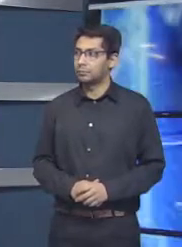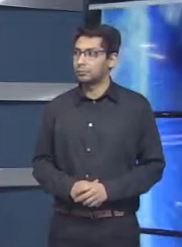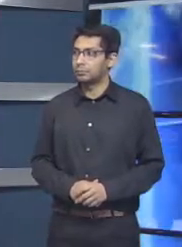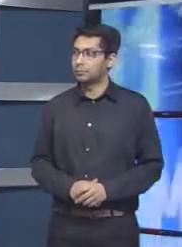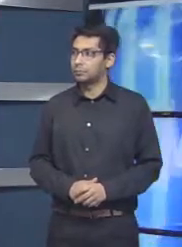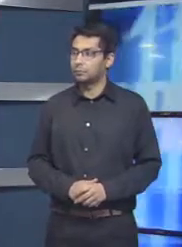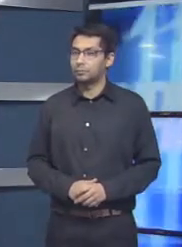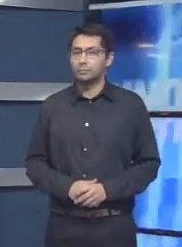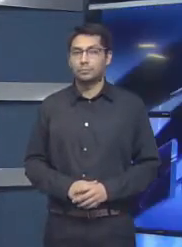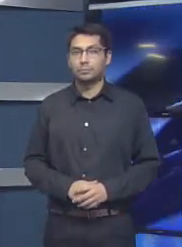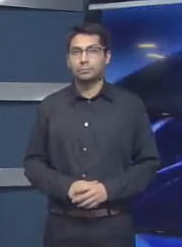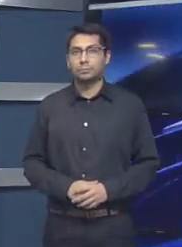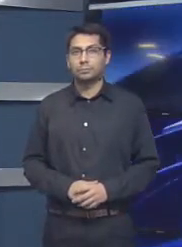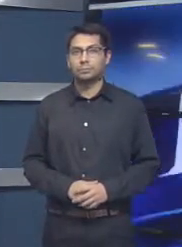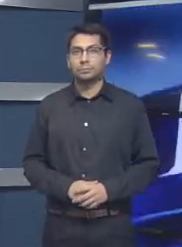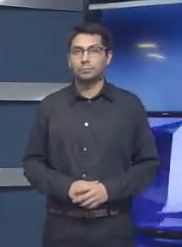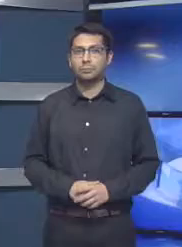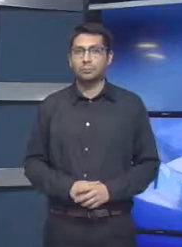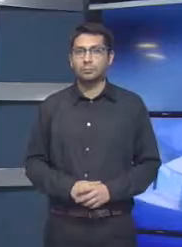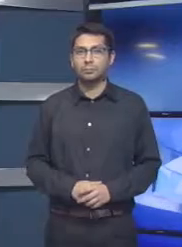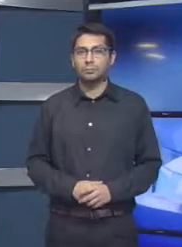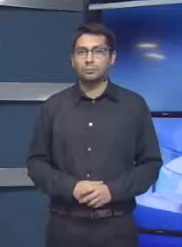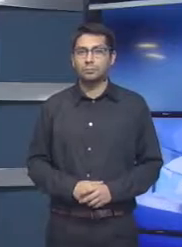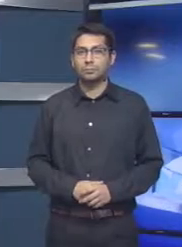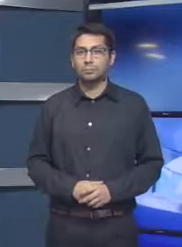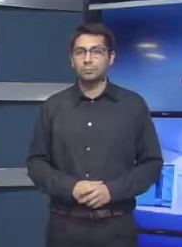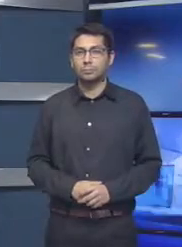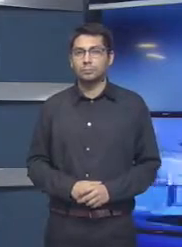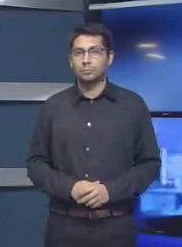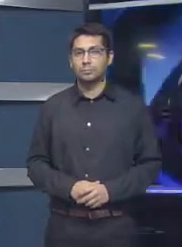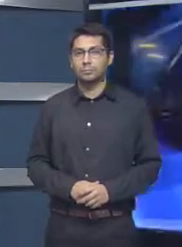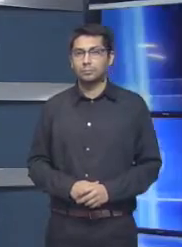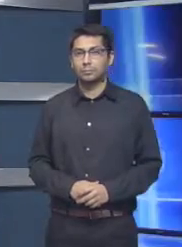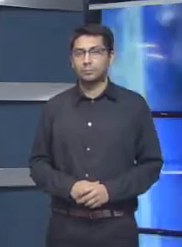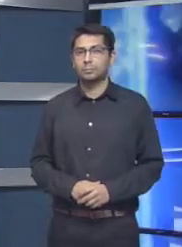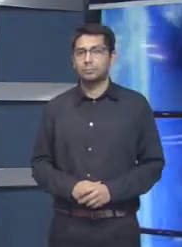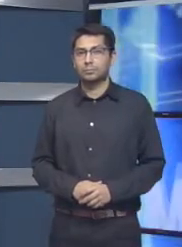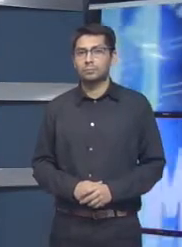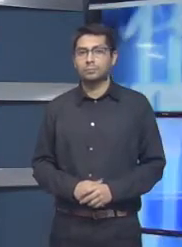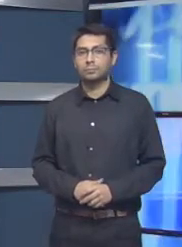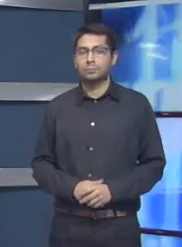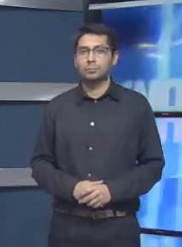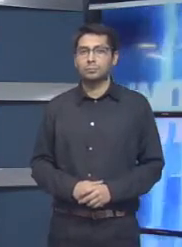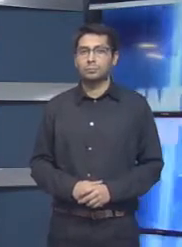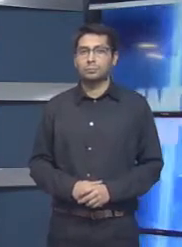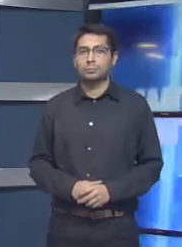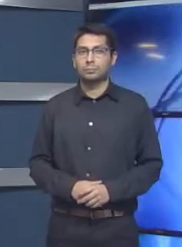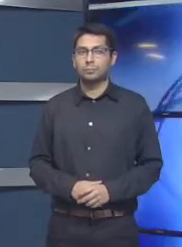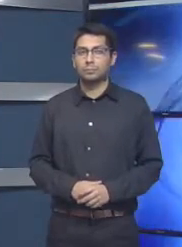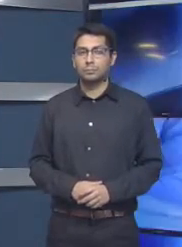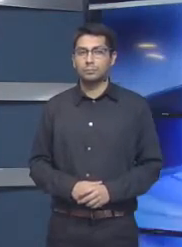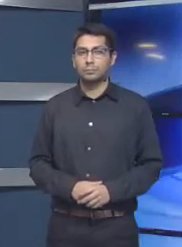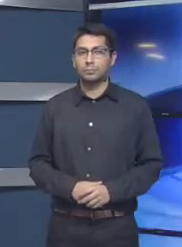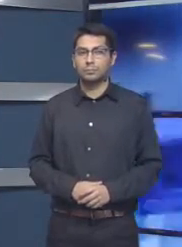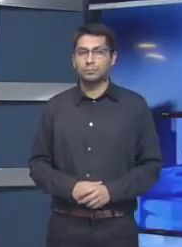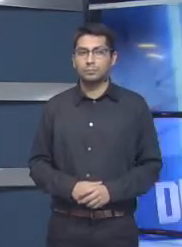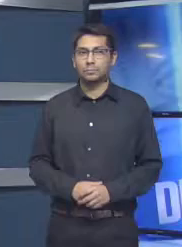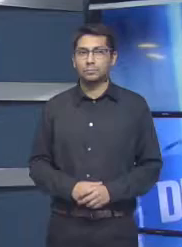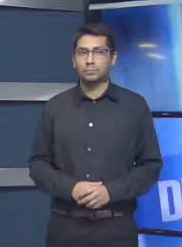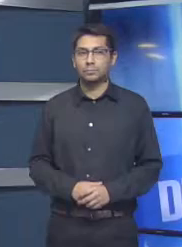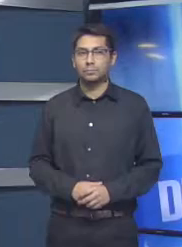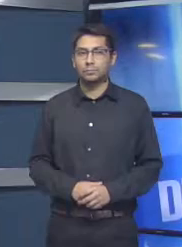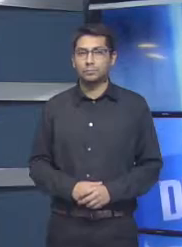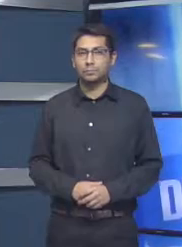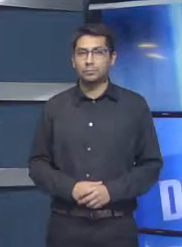determinantemente a ustedes los comerciantes. No, por supuesto, sí, porque hoy estamos analizando, y esta es la